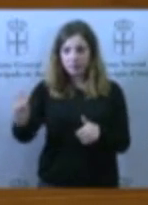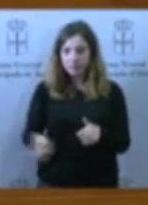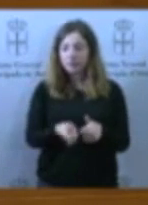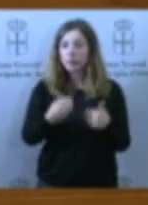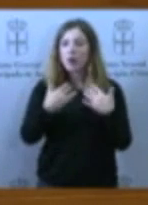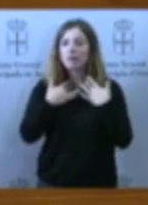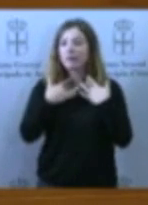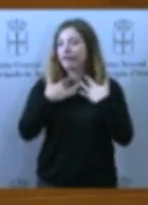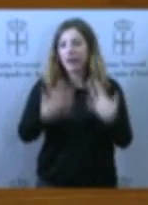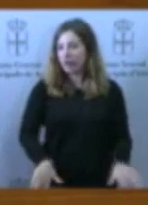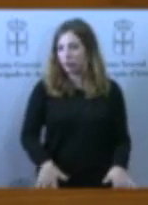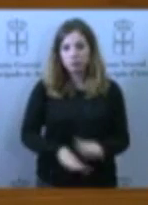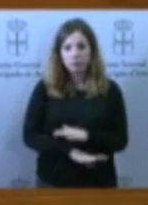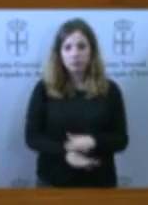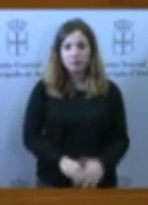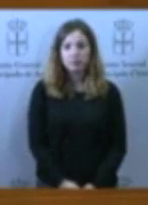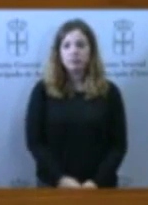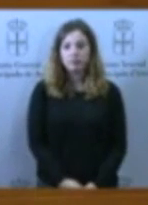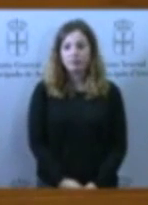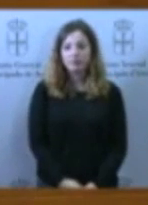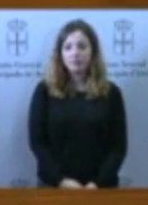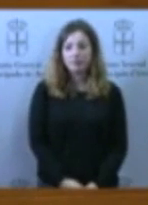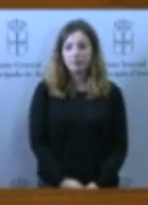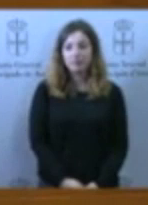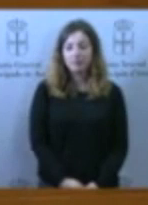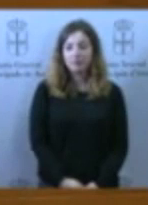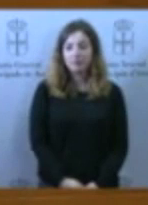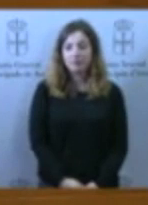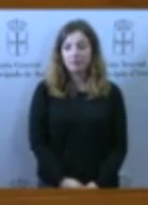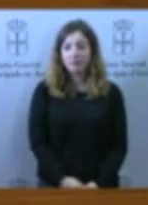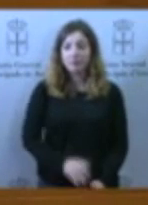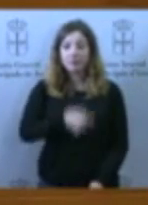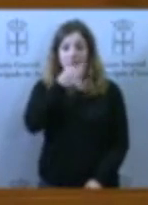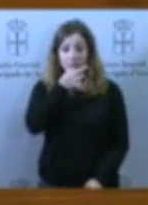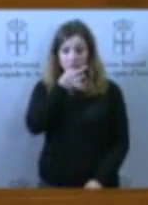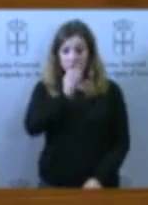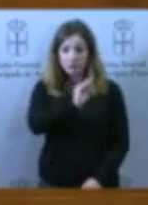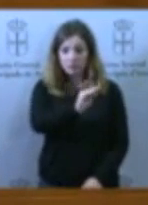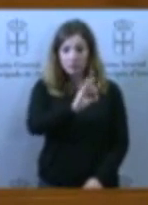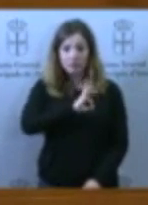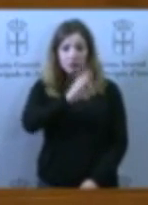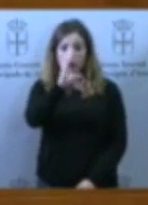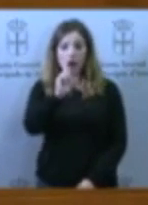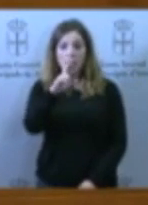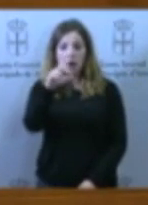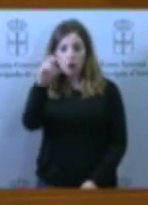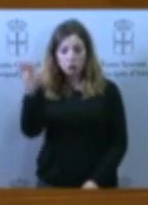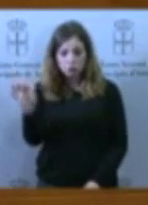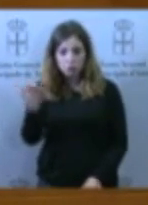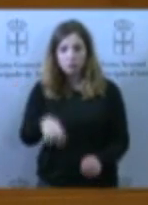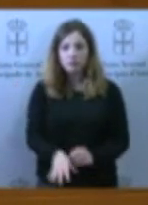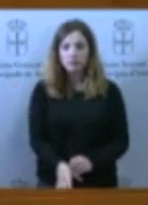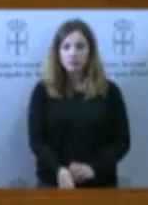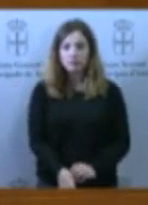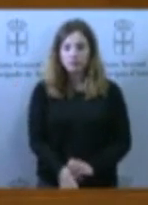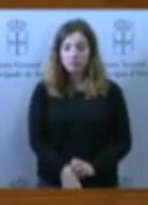fracasó estrepitosamente. Y en su intervención, señor Carlos, hemos visto